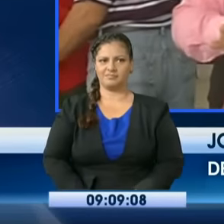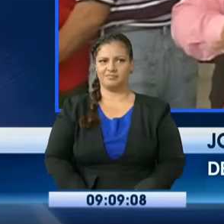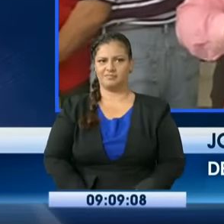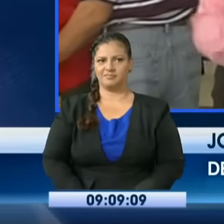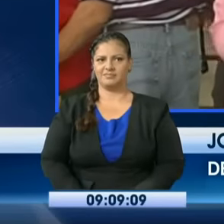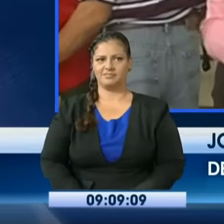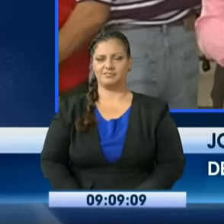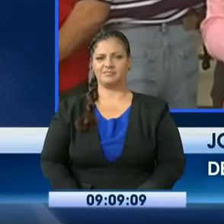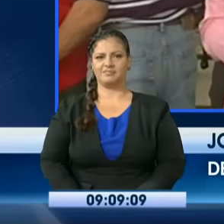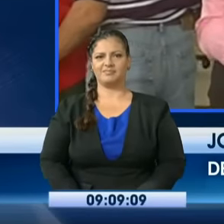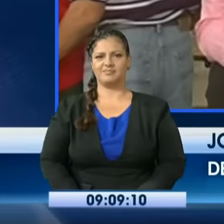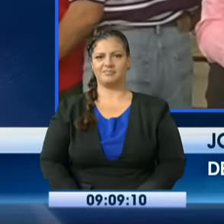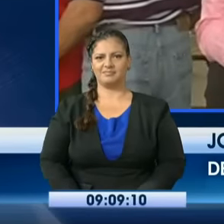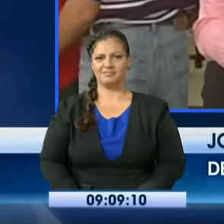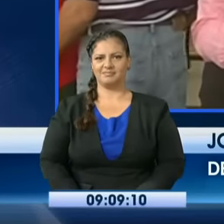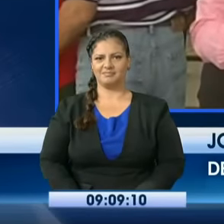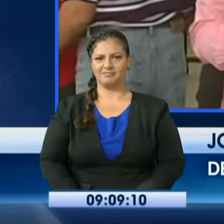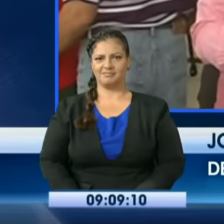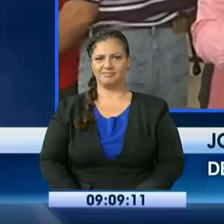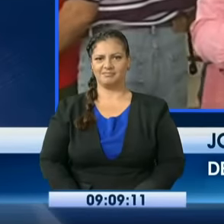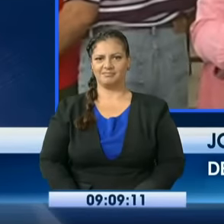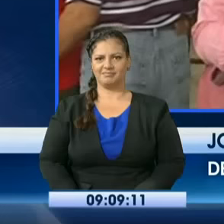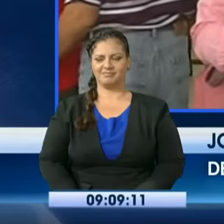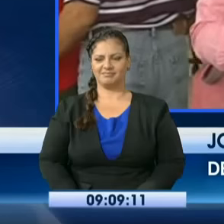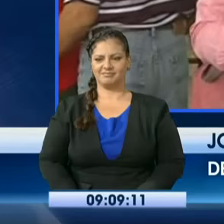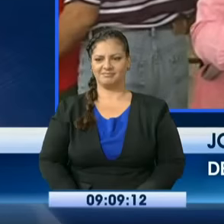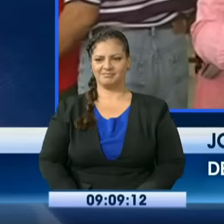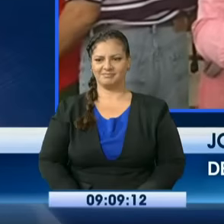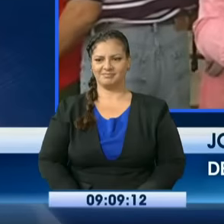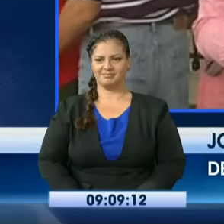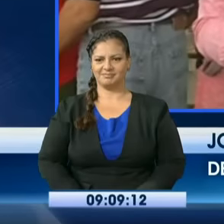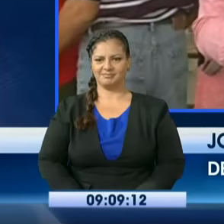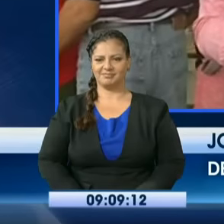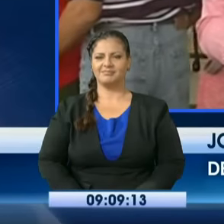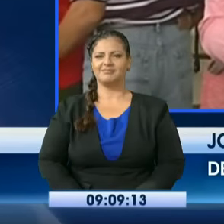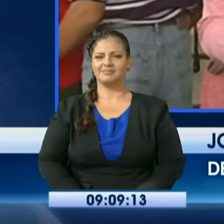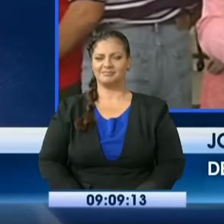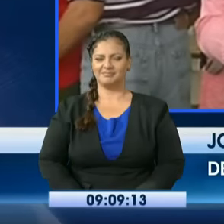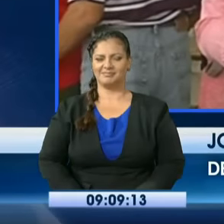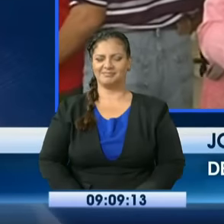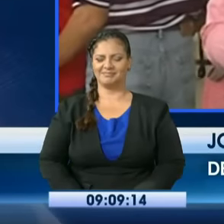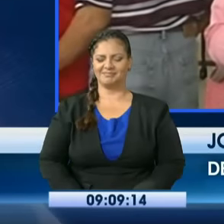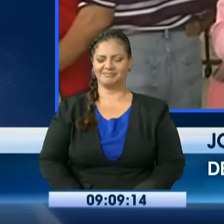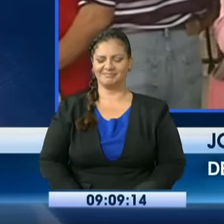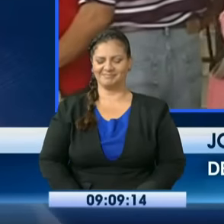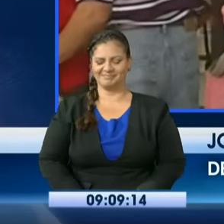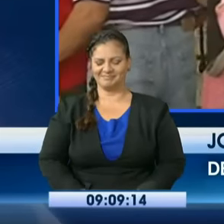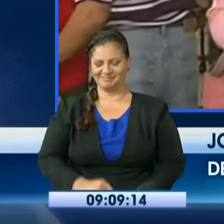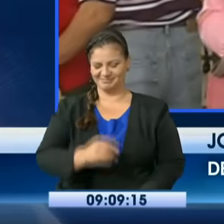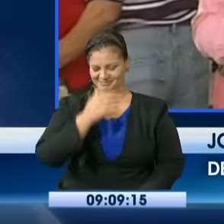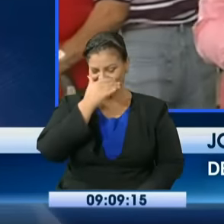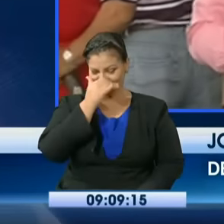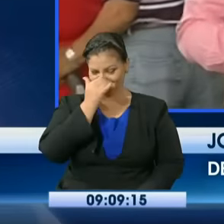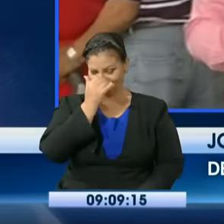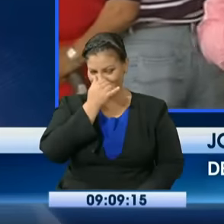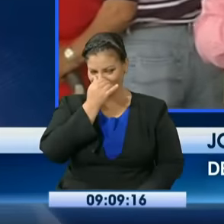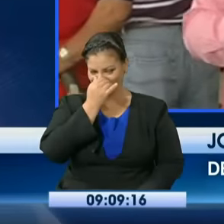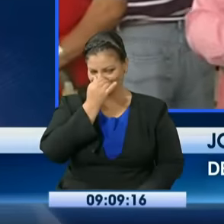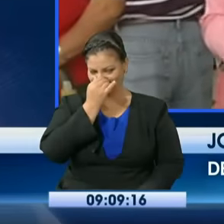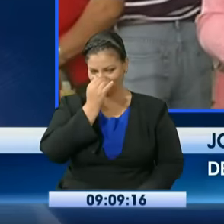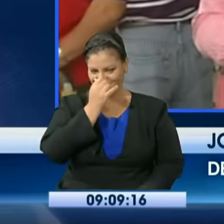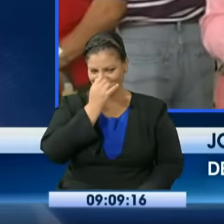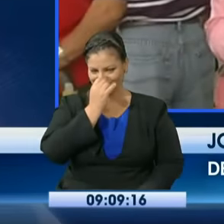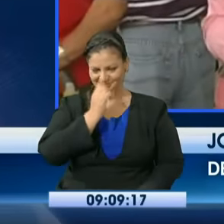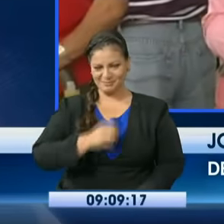Lo neutraliza. No lo neutralizaría precisamente, pero cuando venga Martín, dígale que le voy a hacer una demostración personal. Listo, ya le